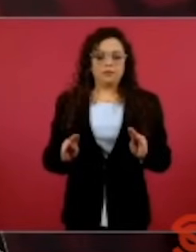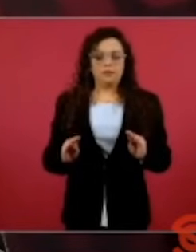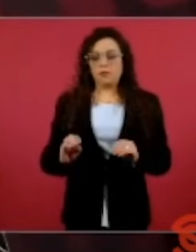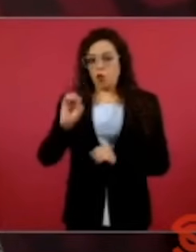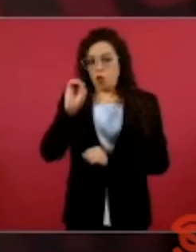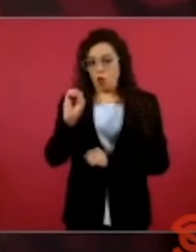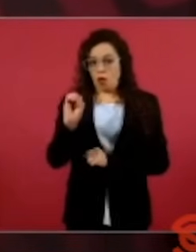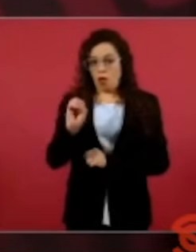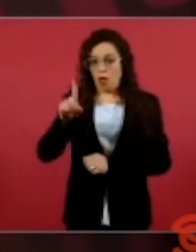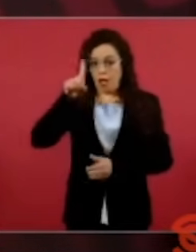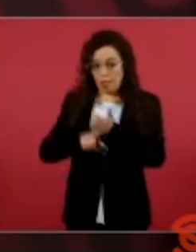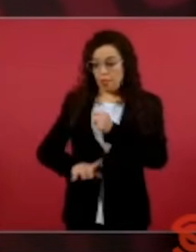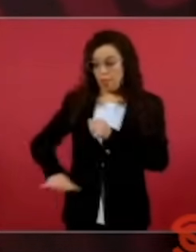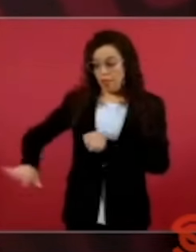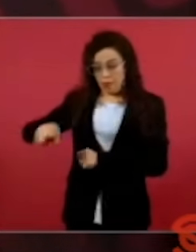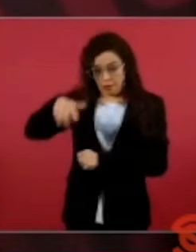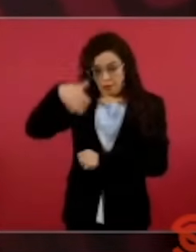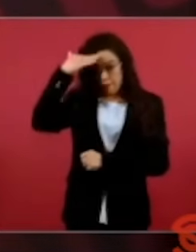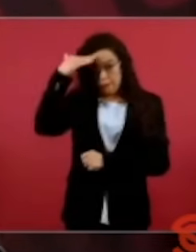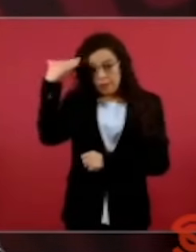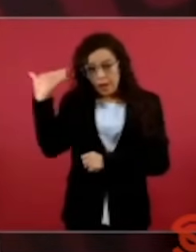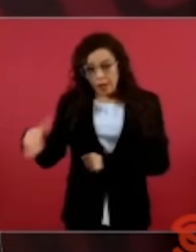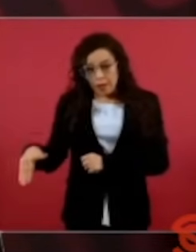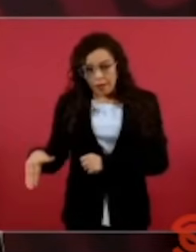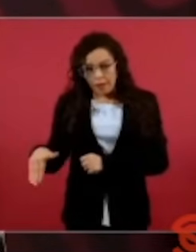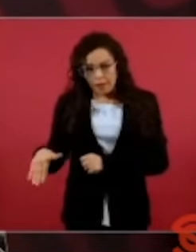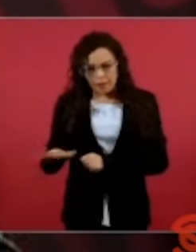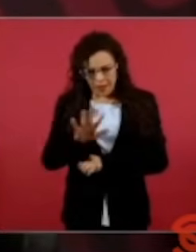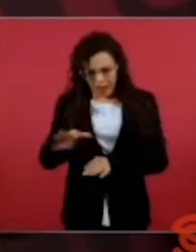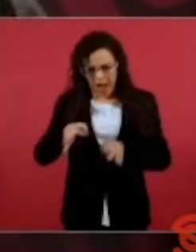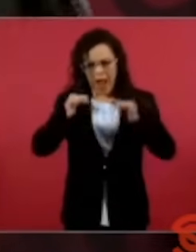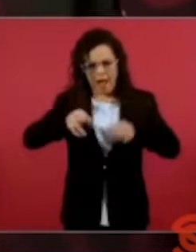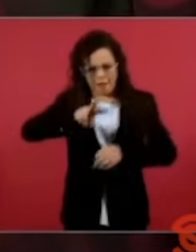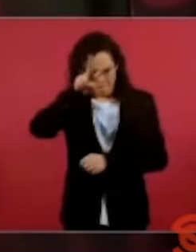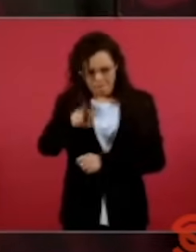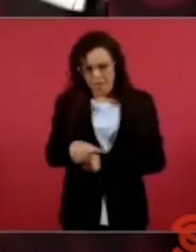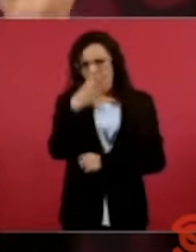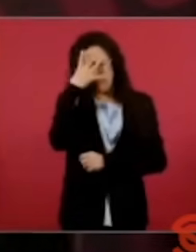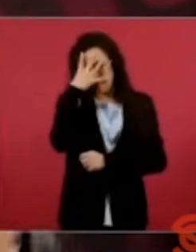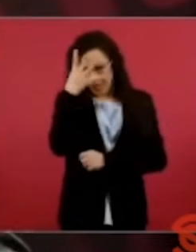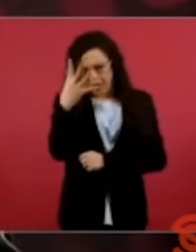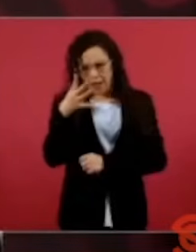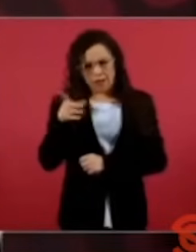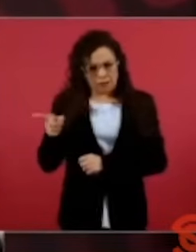hablando con franqueza no se sabía